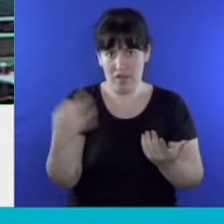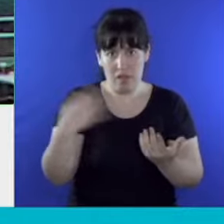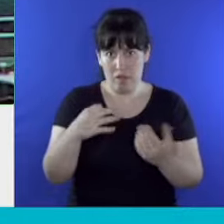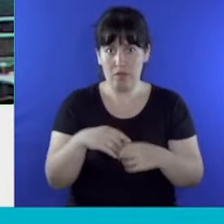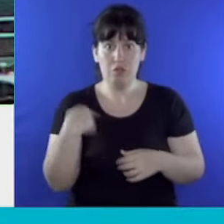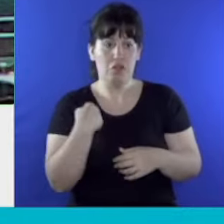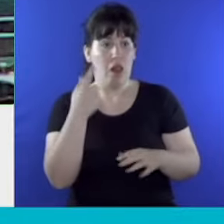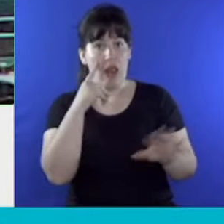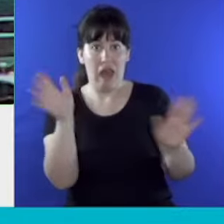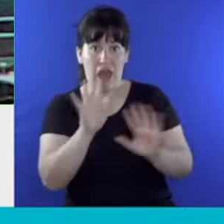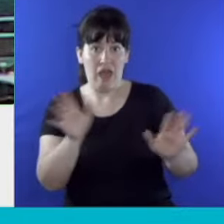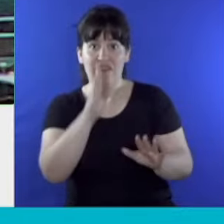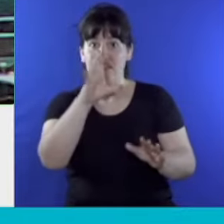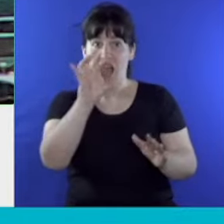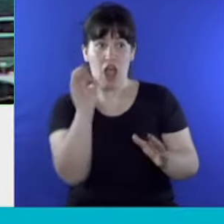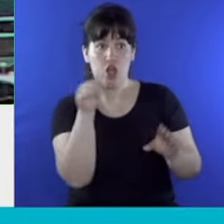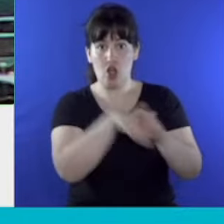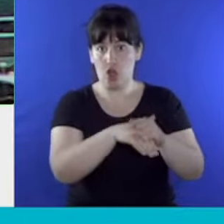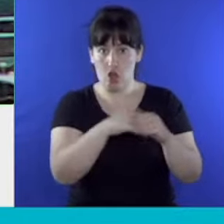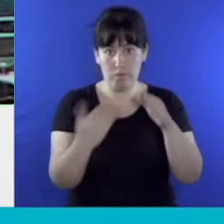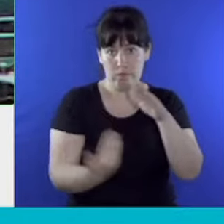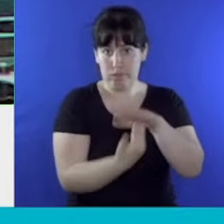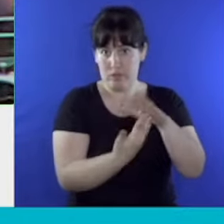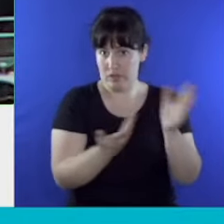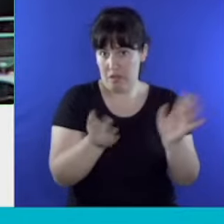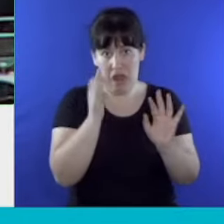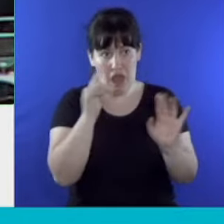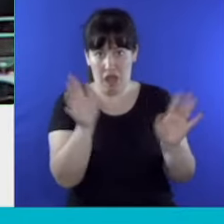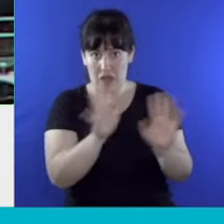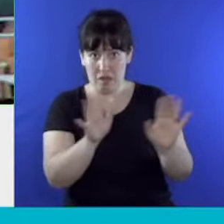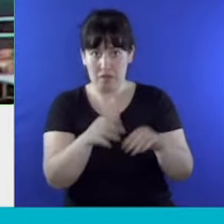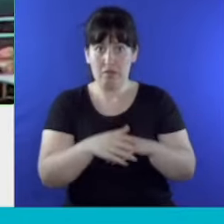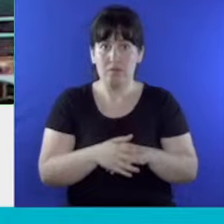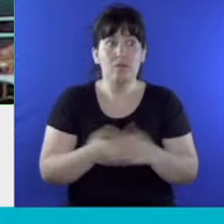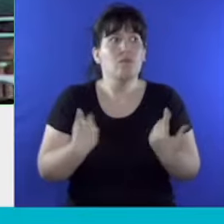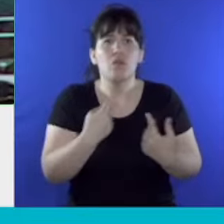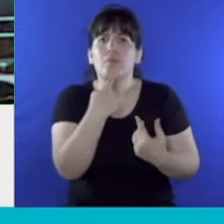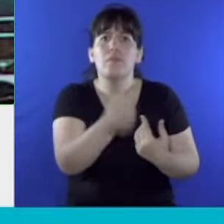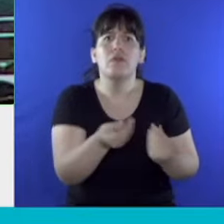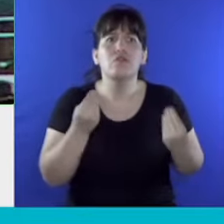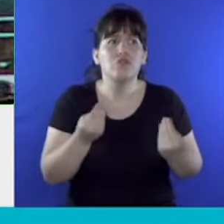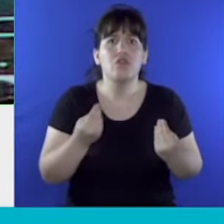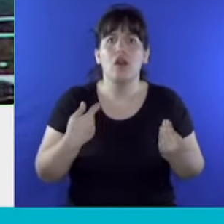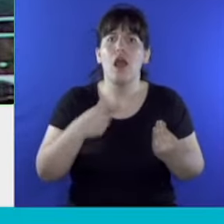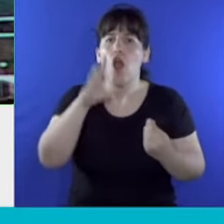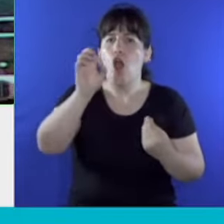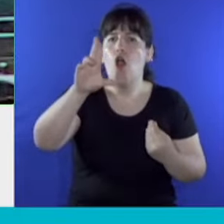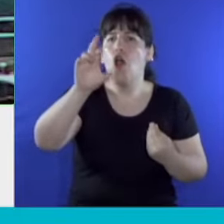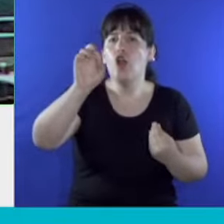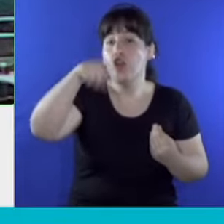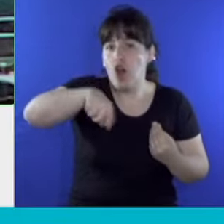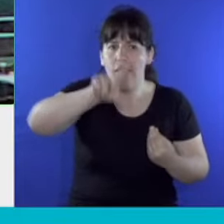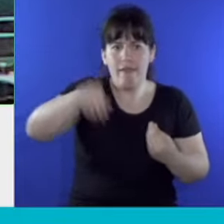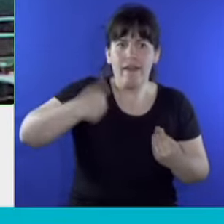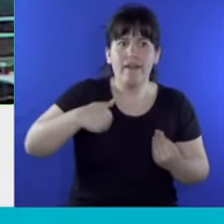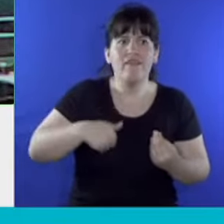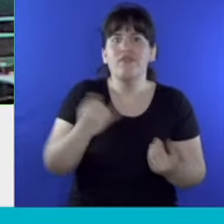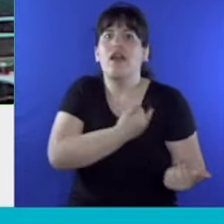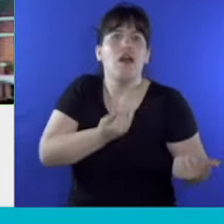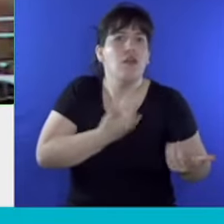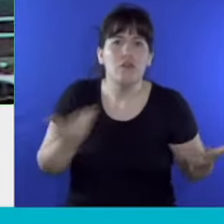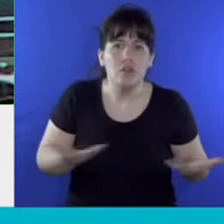ver con el Banco Central. No ha impedido para nada esta legislatura preguntar qué han hecho con el oro de los argentinos.